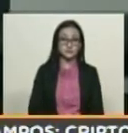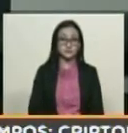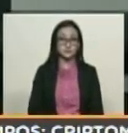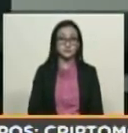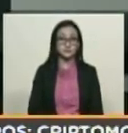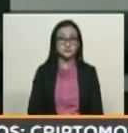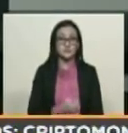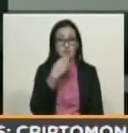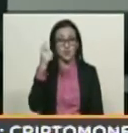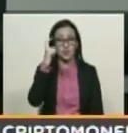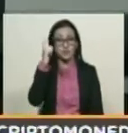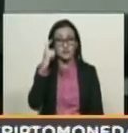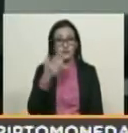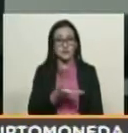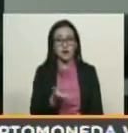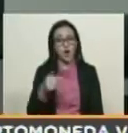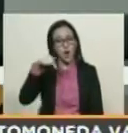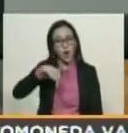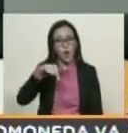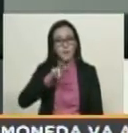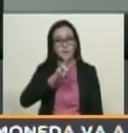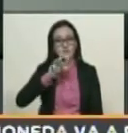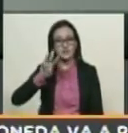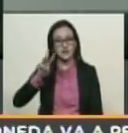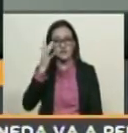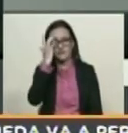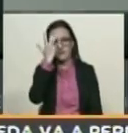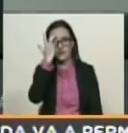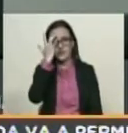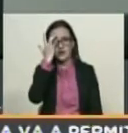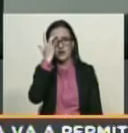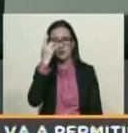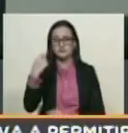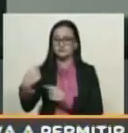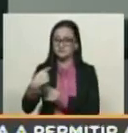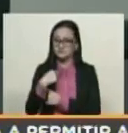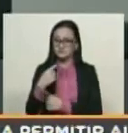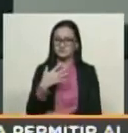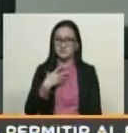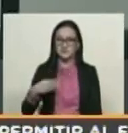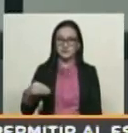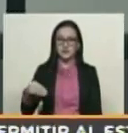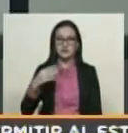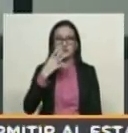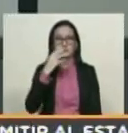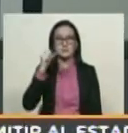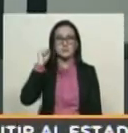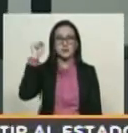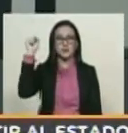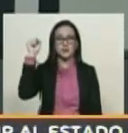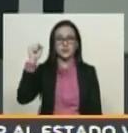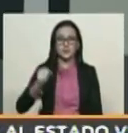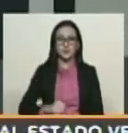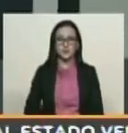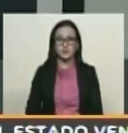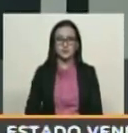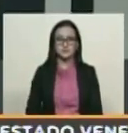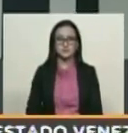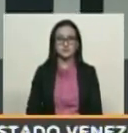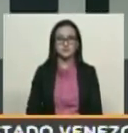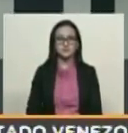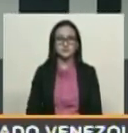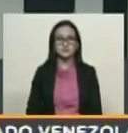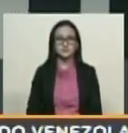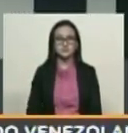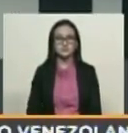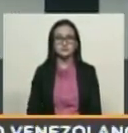Buenos días. Hoy 23 de febrero, por instrucciones del ciudadano presidente de la República Bolivariana de Venezuela, comandante en jefe